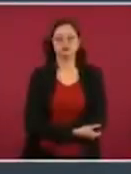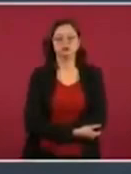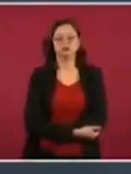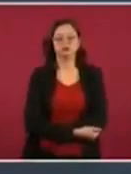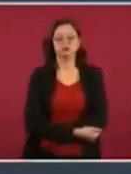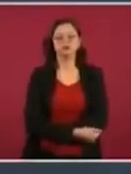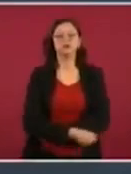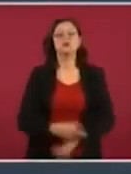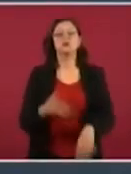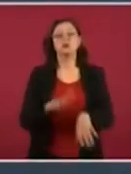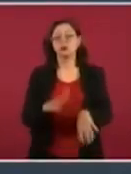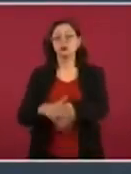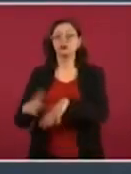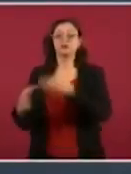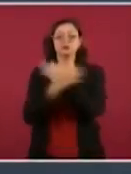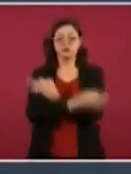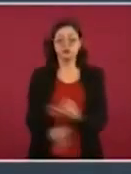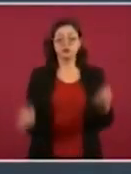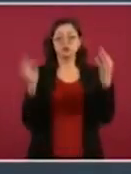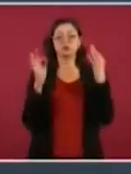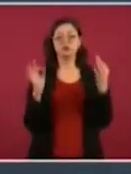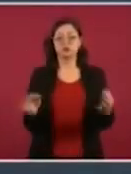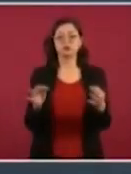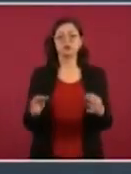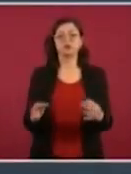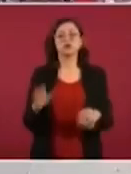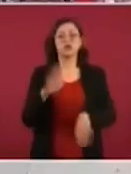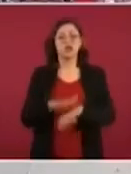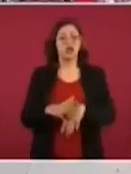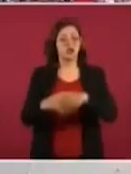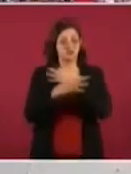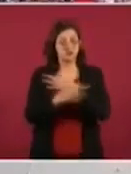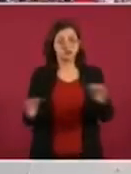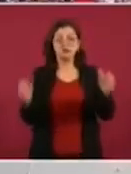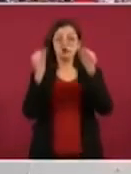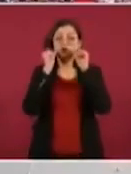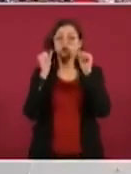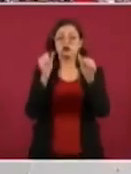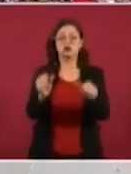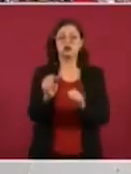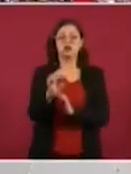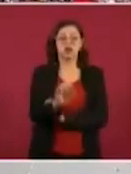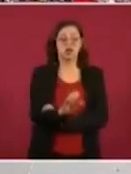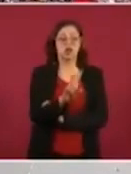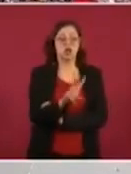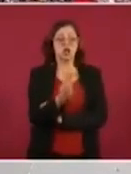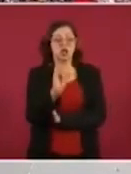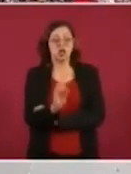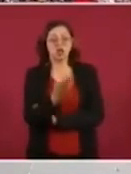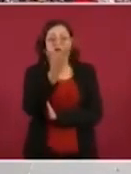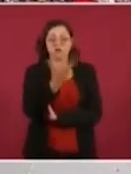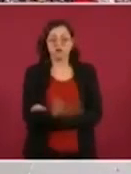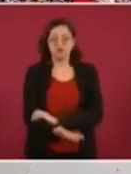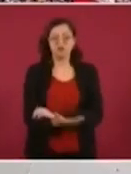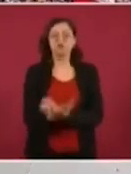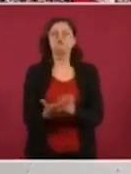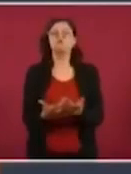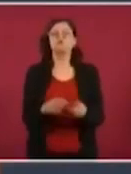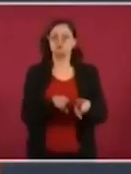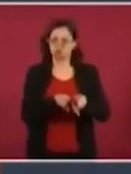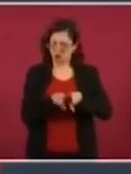también que se escuche bien y que se escuche lejos. Evo no solo es nuestro